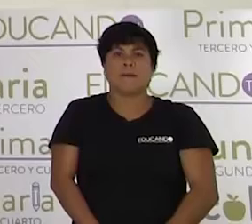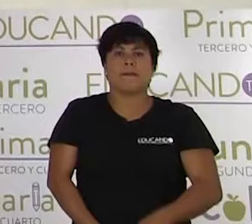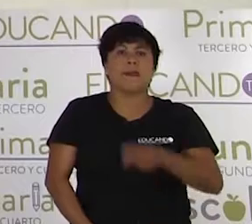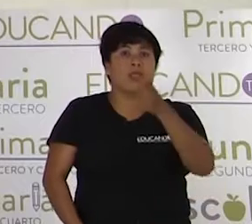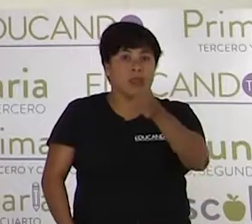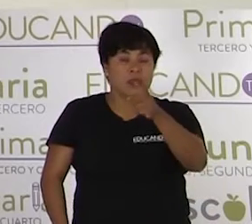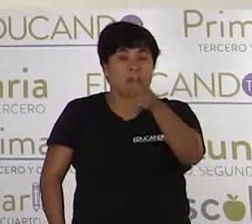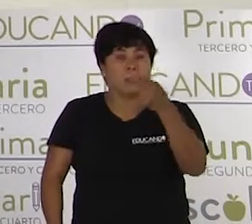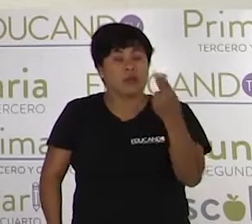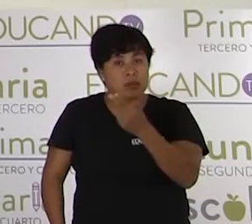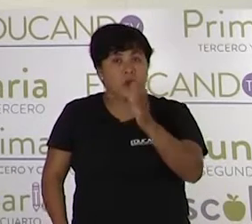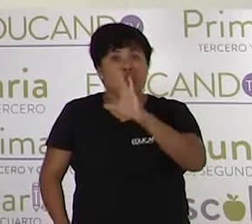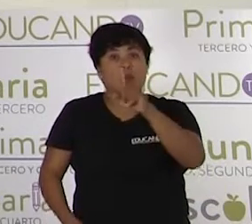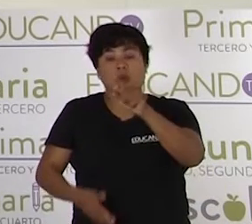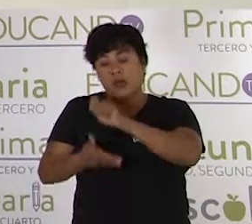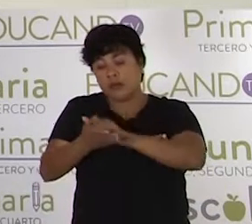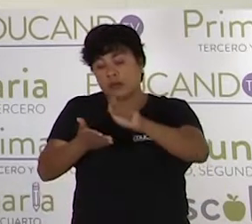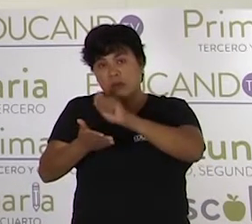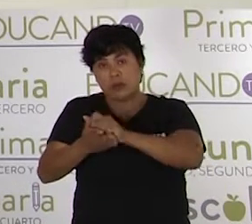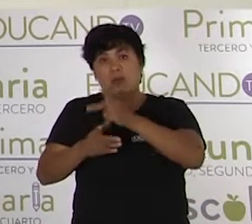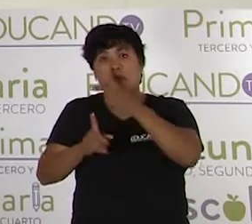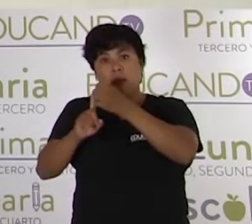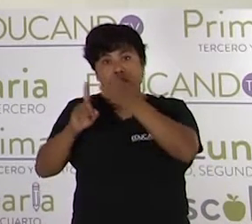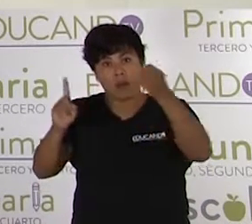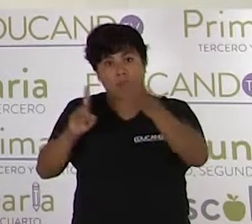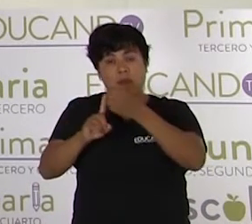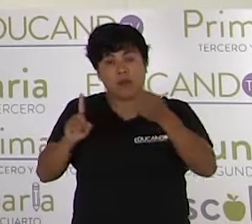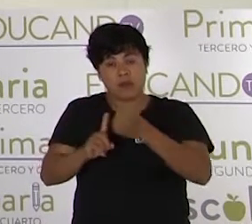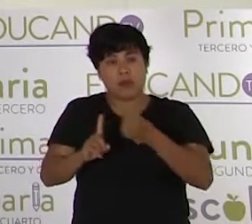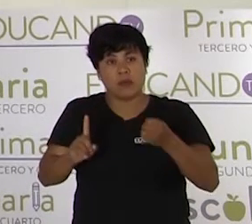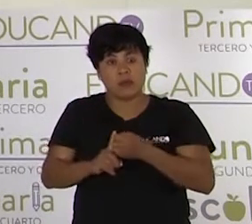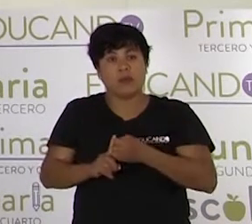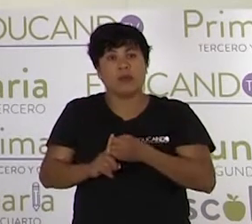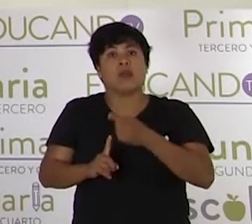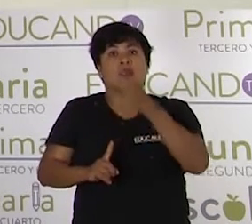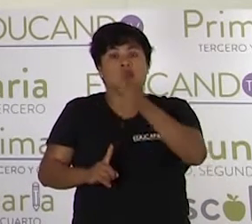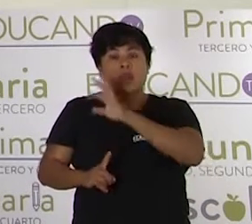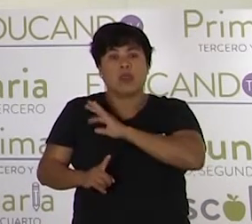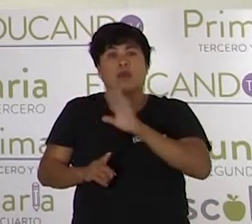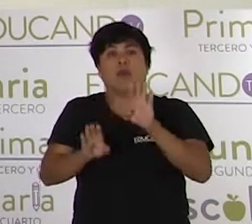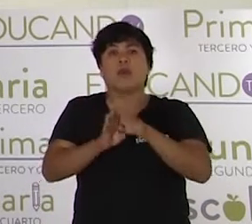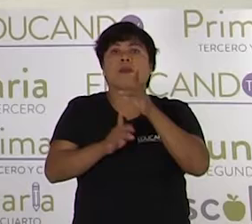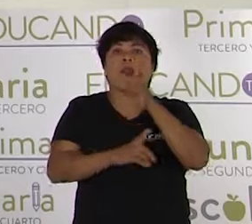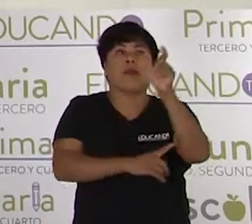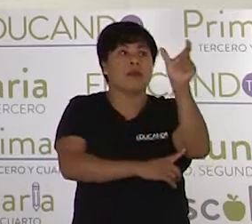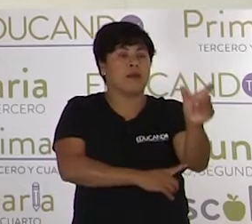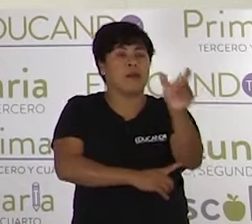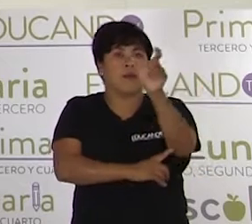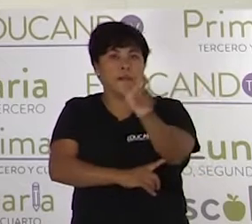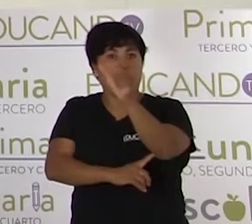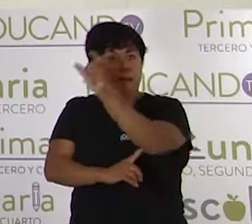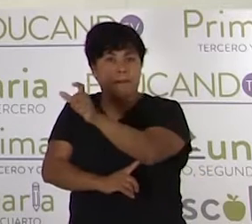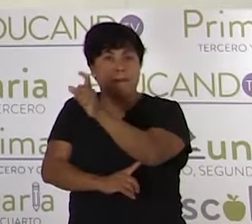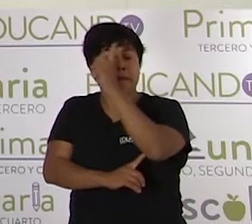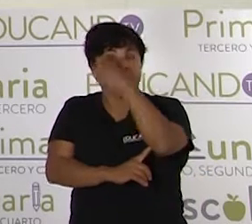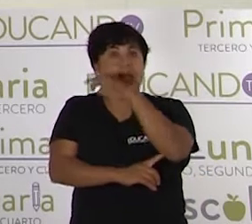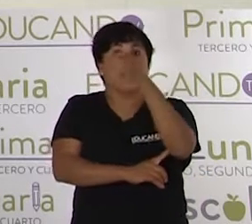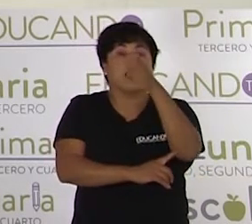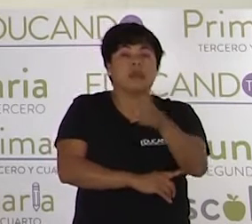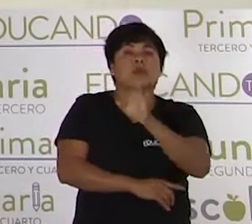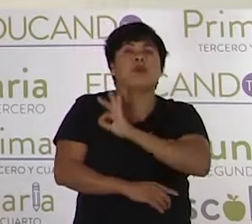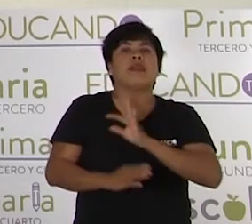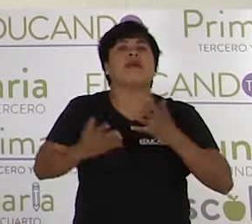Es necesario que cuando escribamos oraciones, separemos las palabras para que éstas